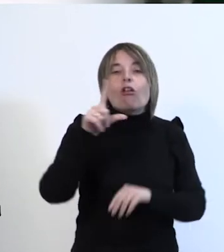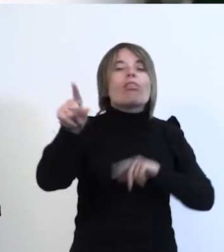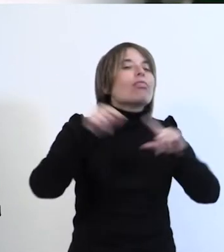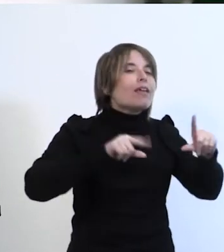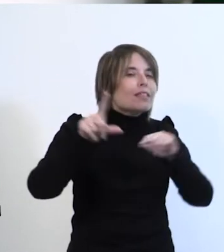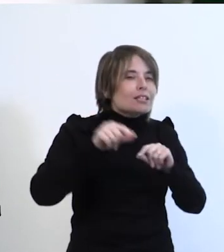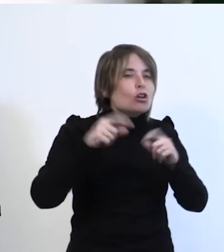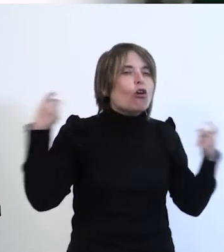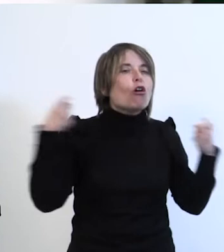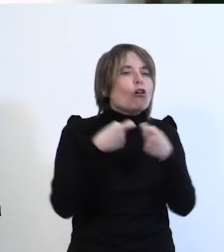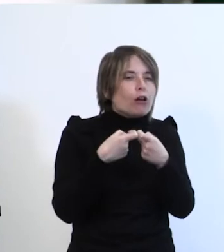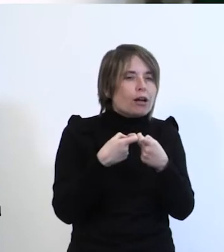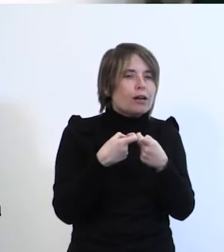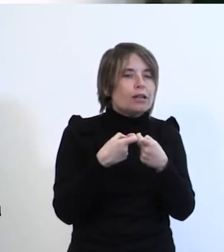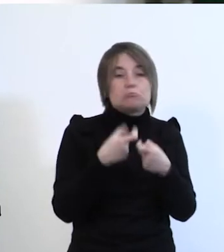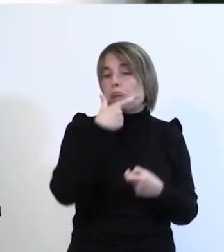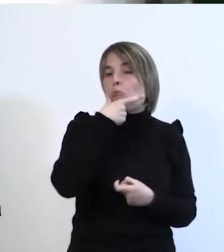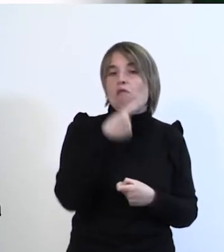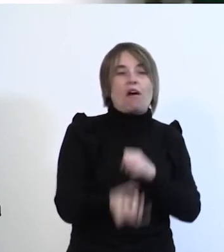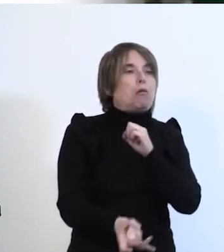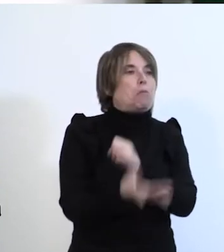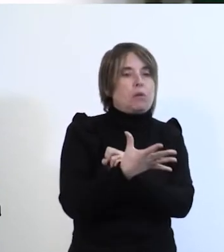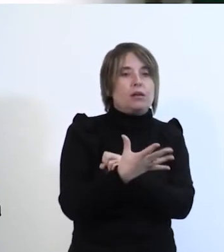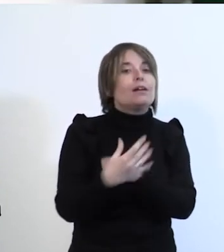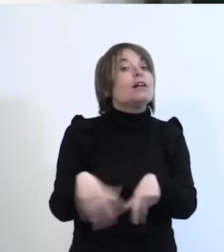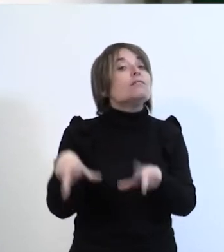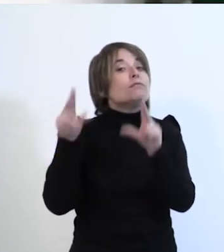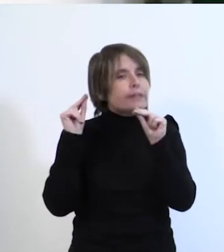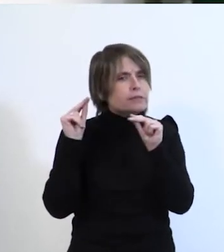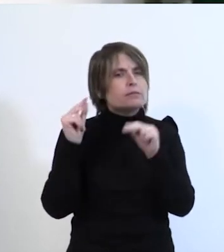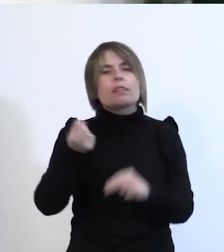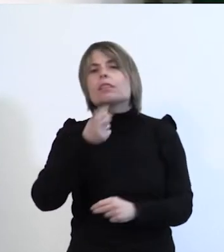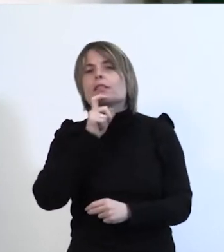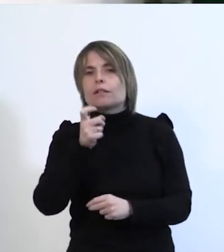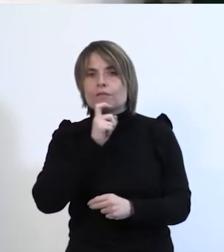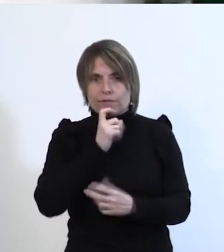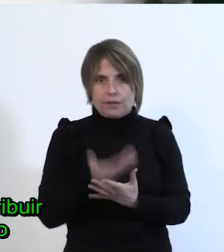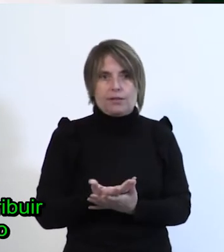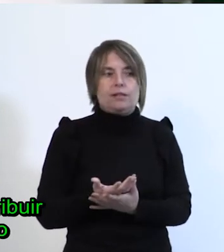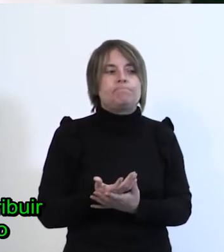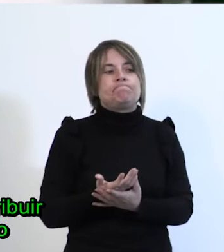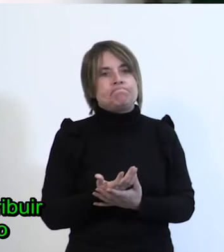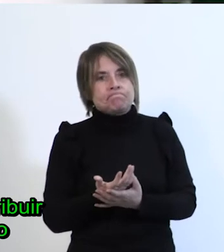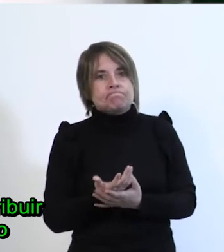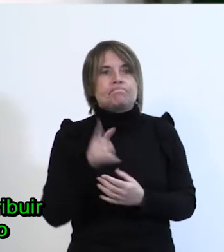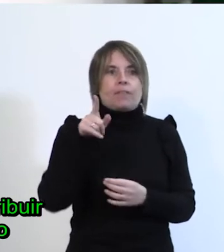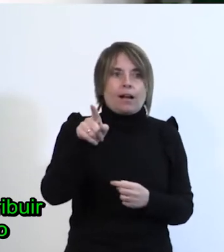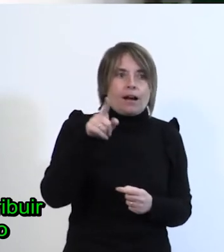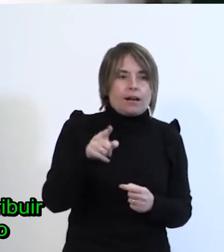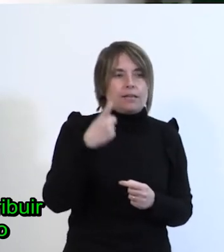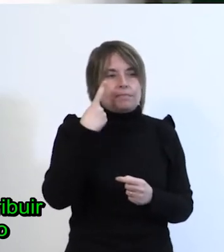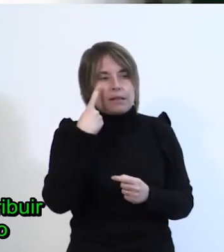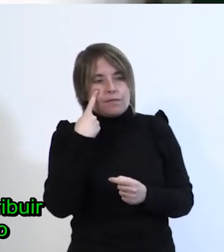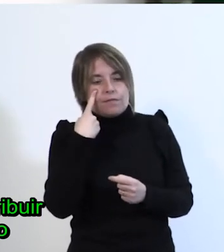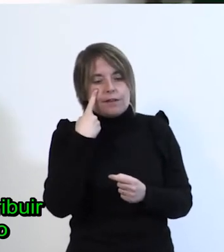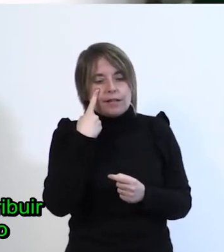Pero decidir e iniciar una guerra es muy fácil. Terminarla es muy difícil. Entonces, yo creo